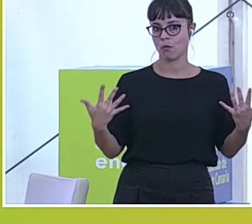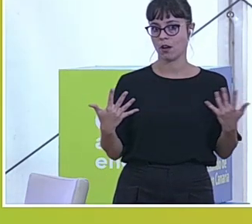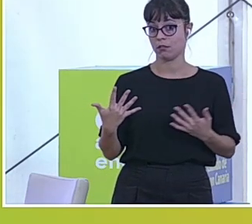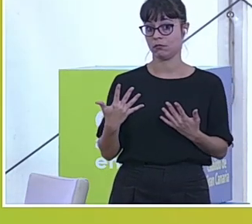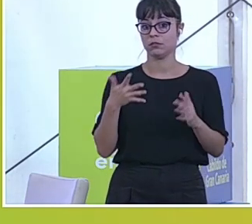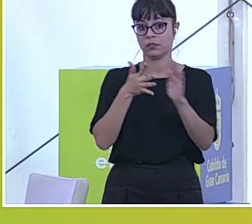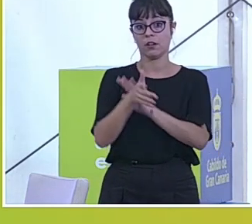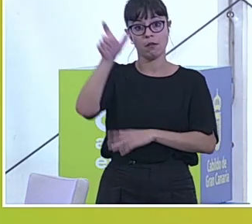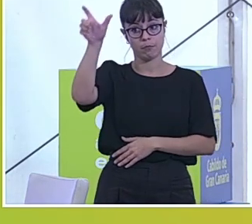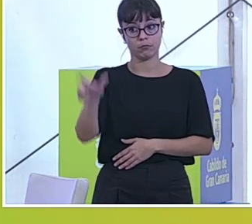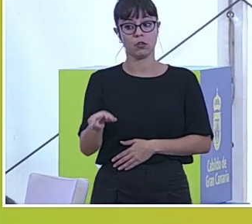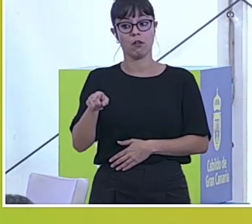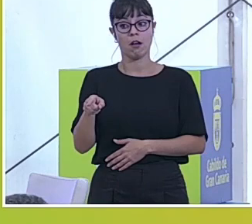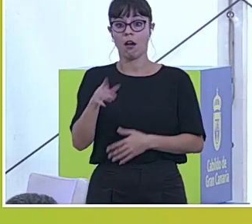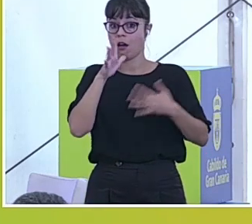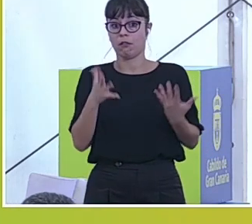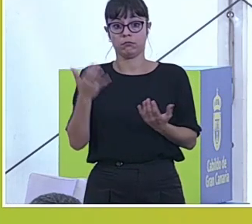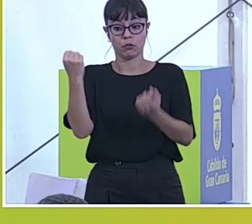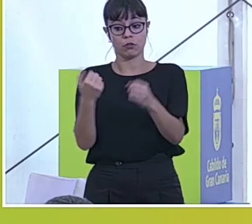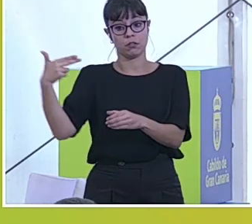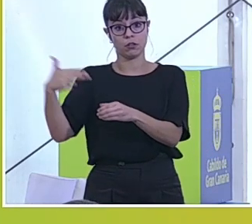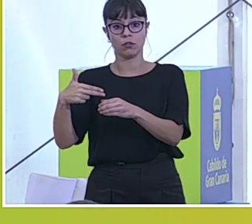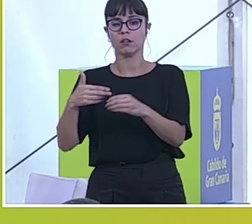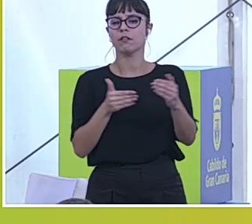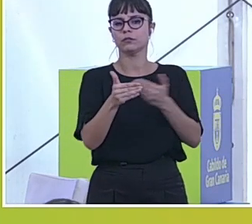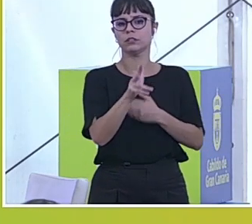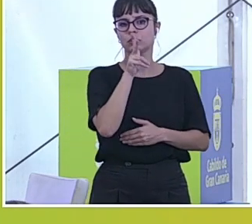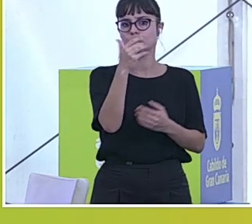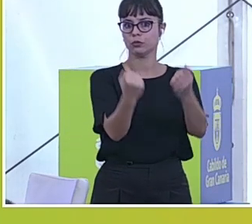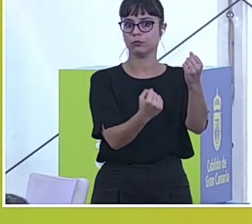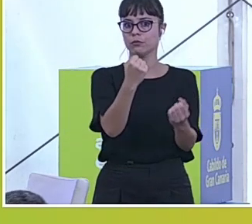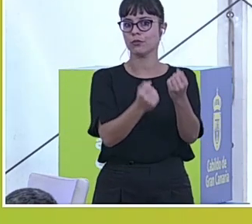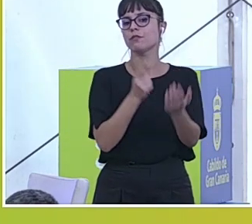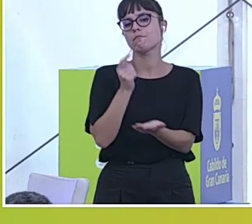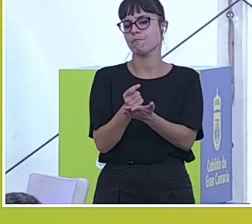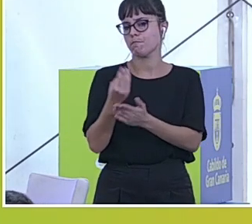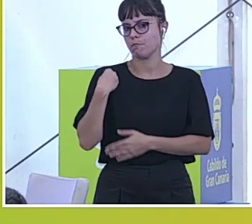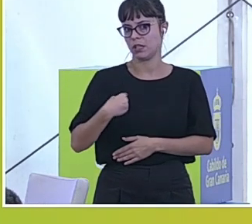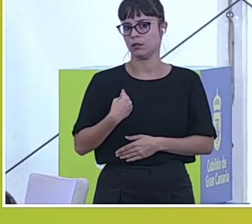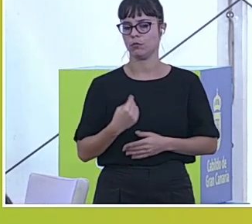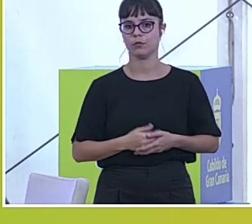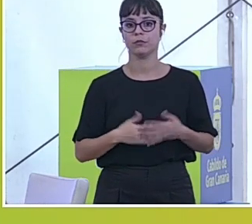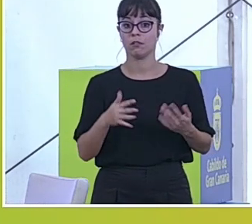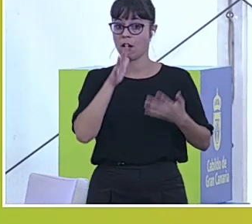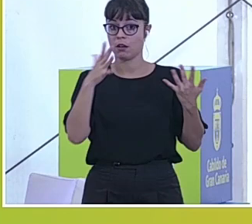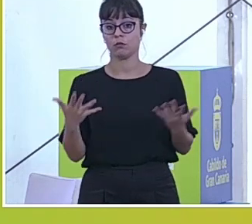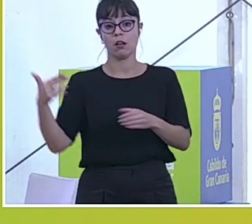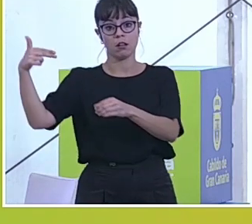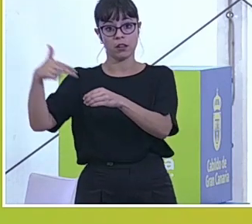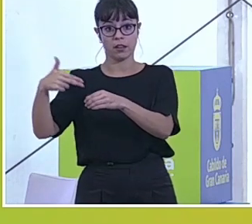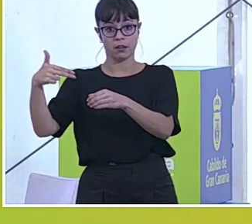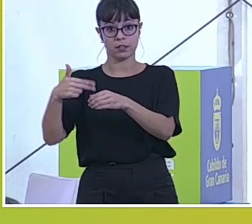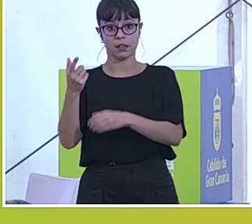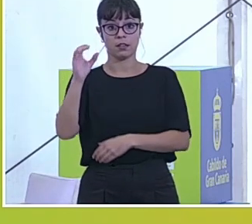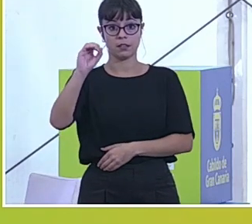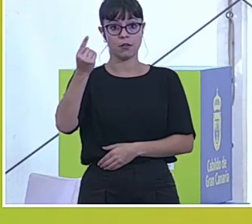actualmente, ¿vale? Entonces, en ese ejercicio, si tuviéramos el precio del diésel en 0,5 euros el litro y estamos en un